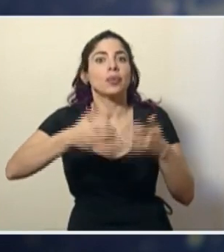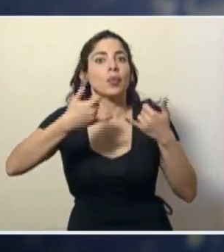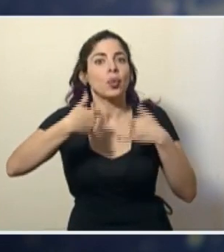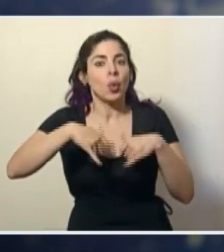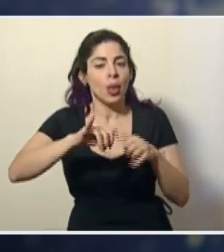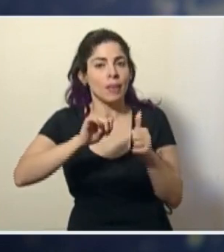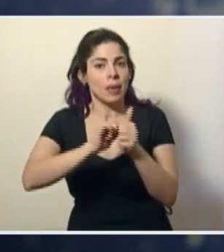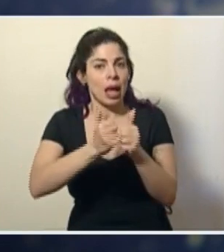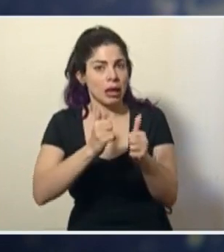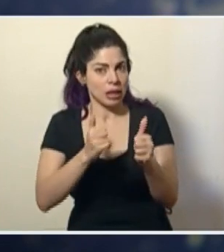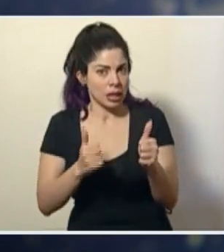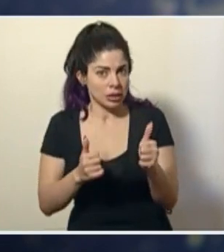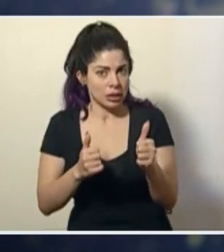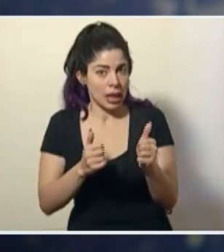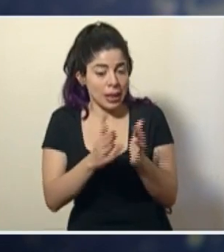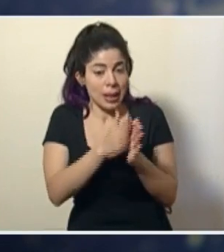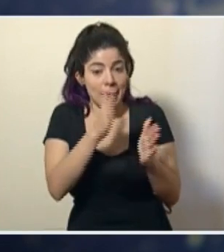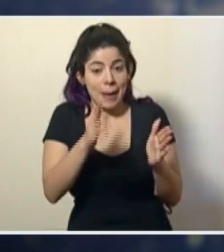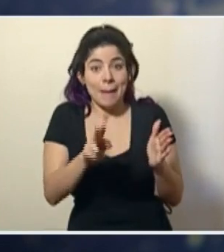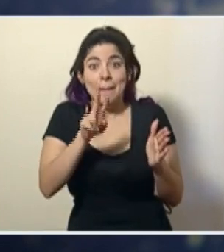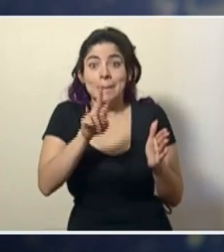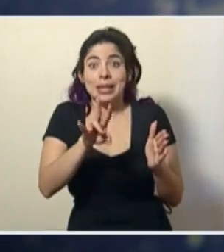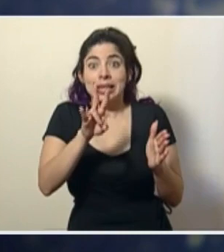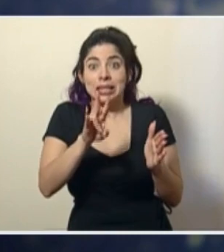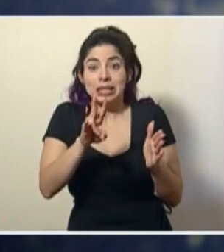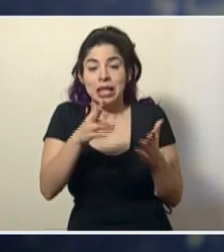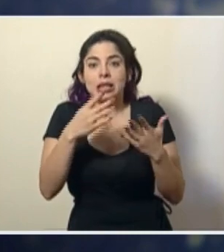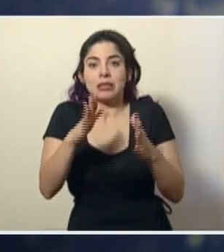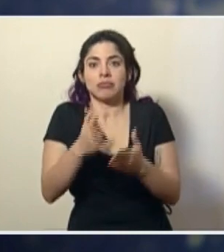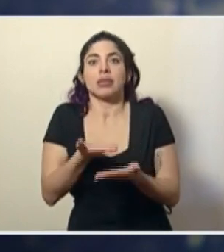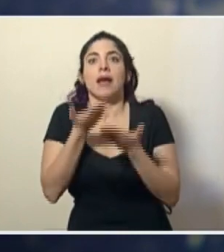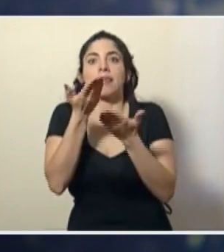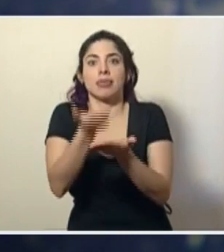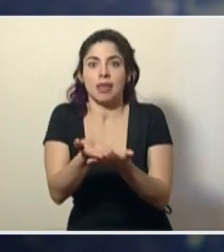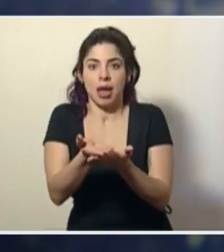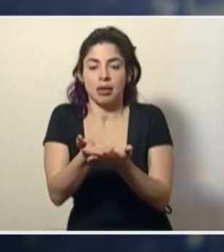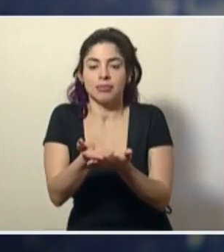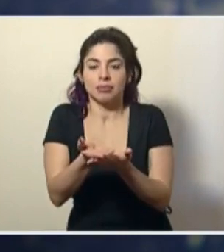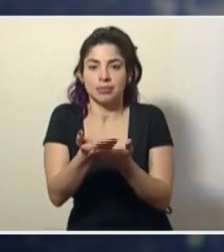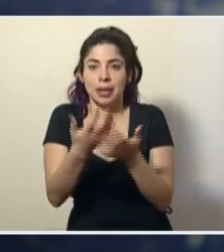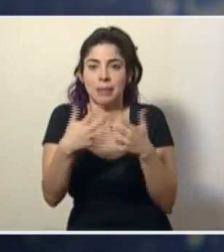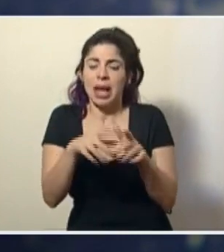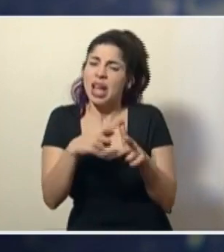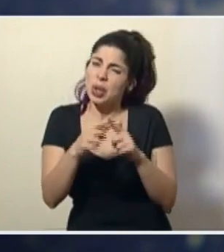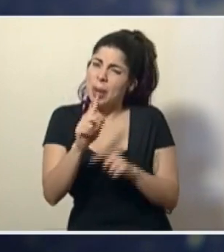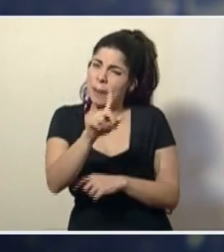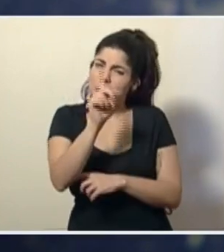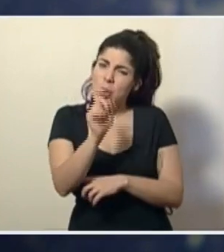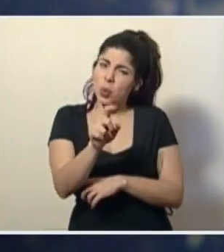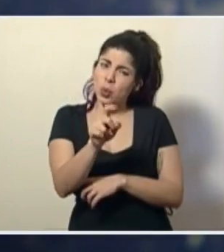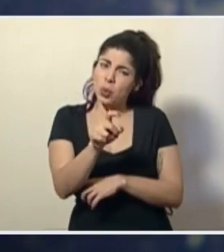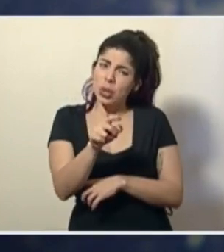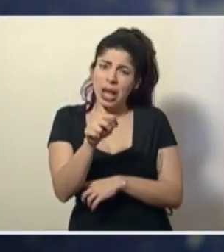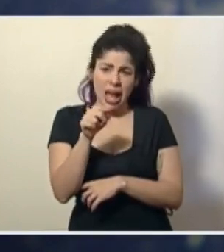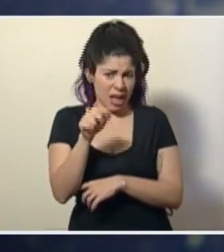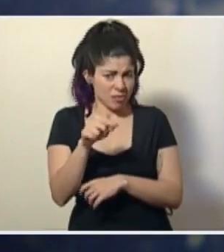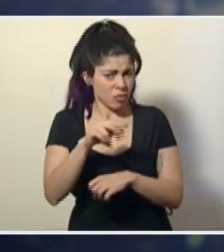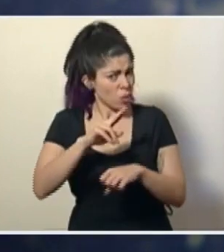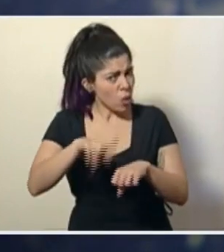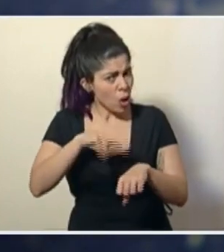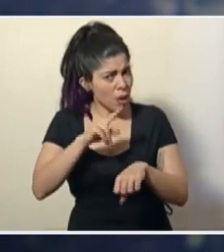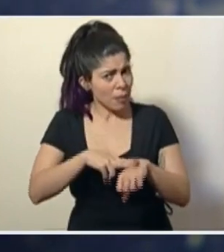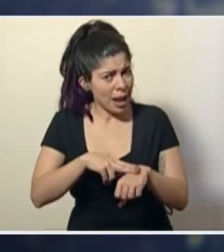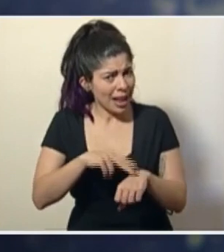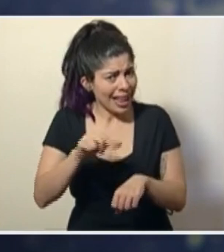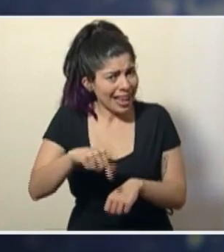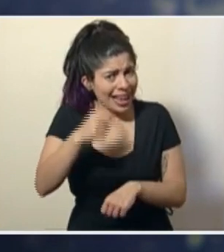estaba morosa y el 27 se le adjudica. Entonces, la pregunta aquí sería, ¿es regular que